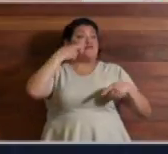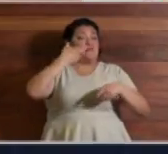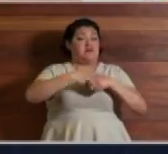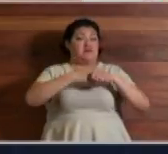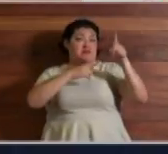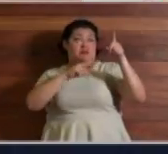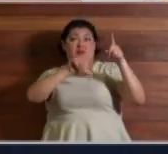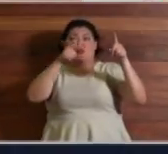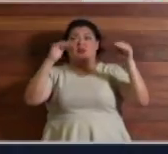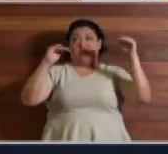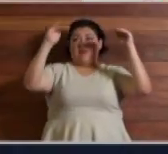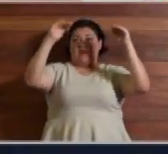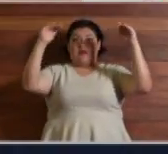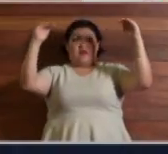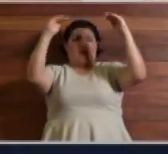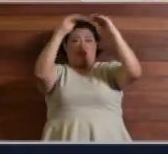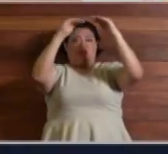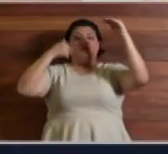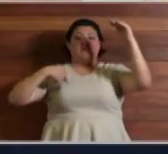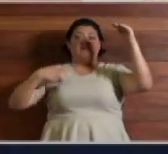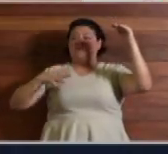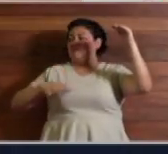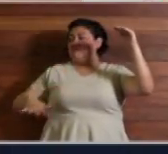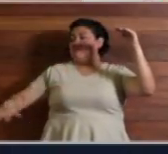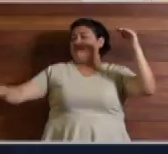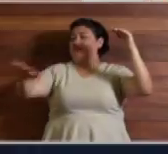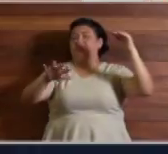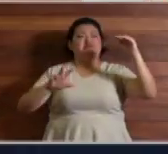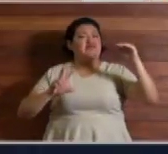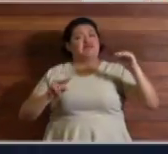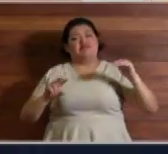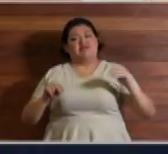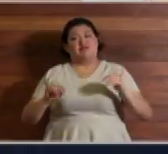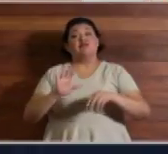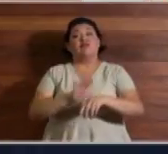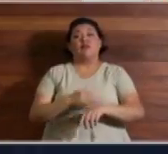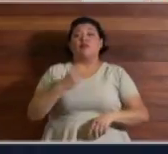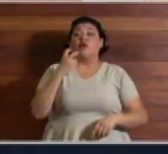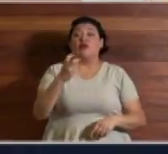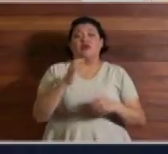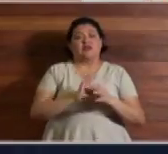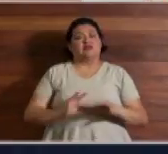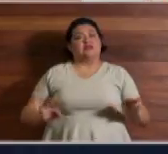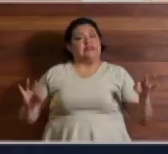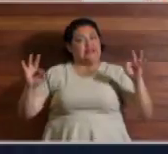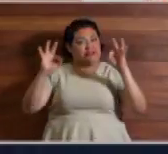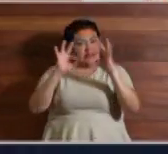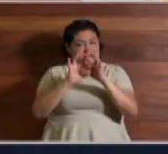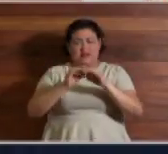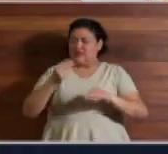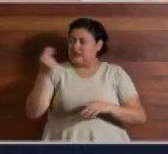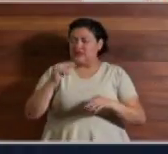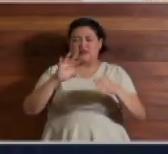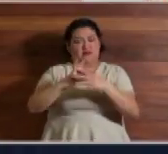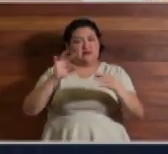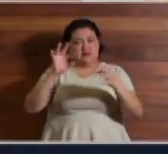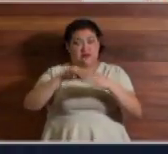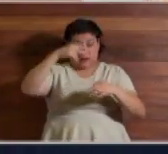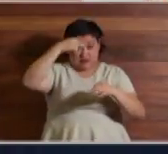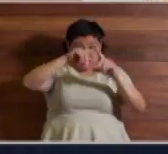realidad. En ese sentido, es importante establecer que en nuestro